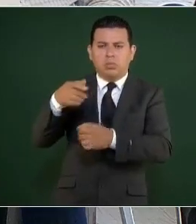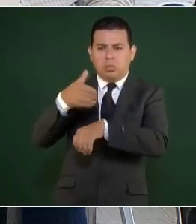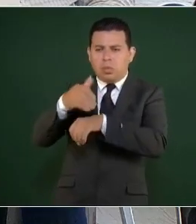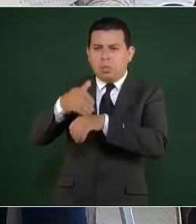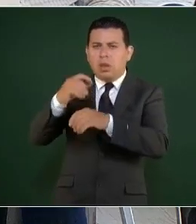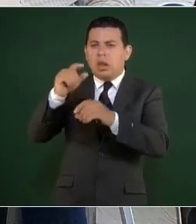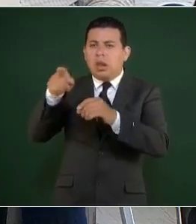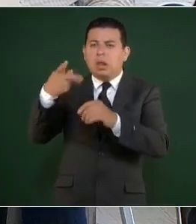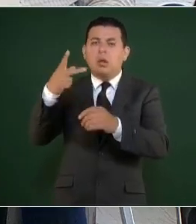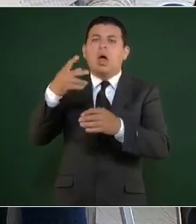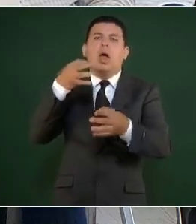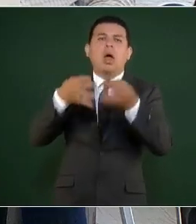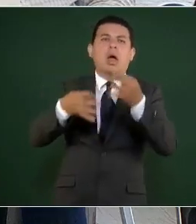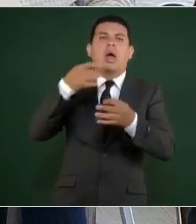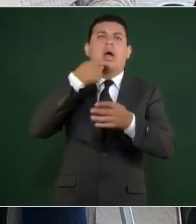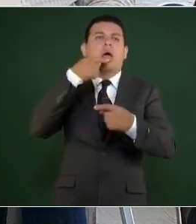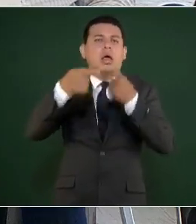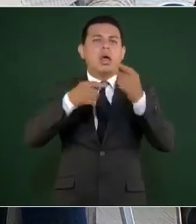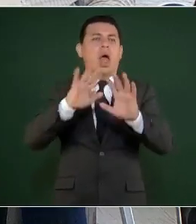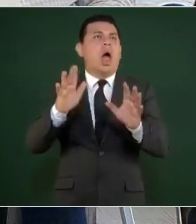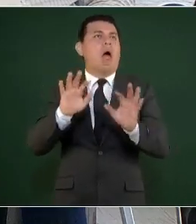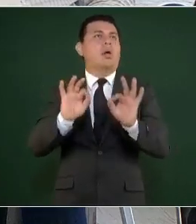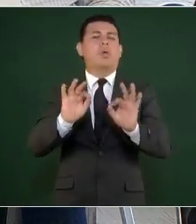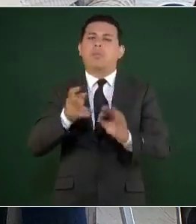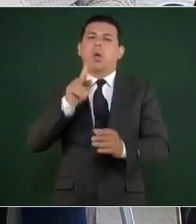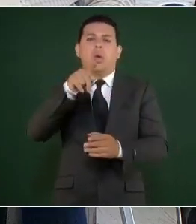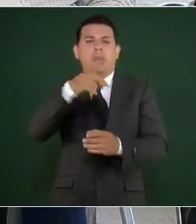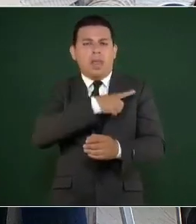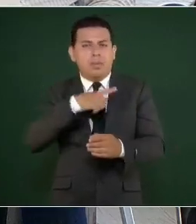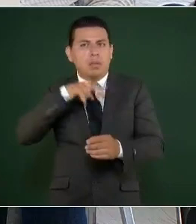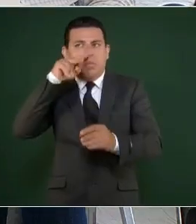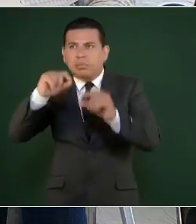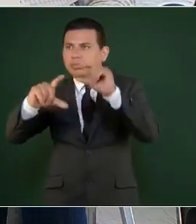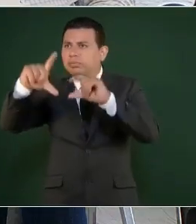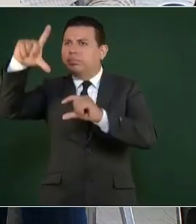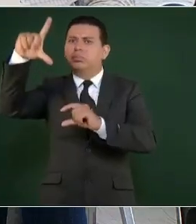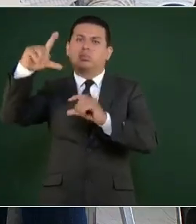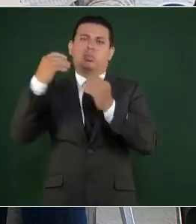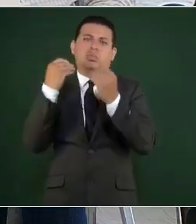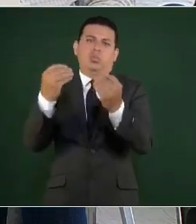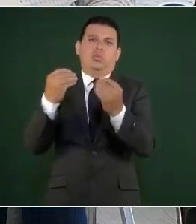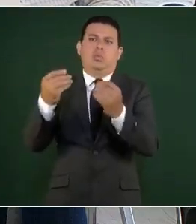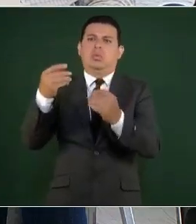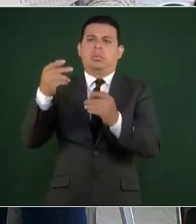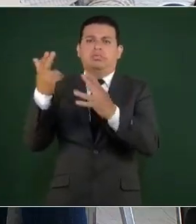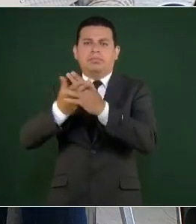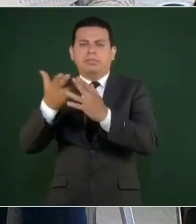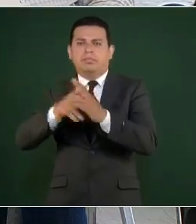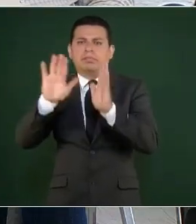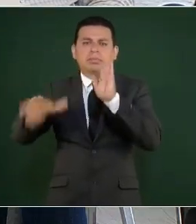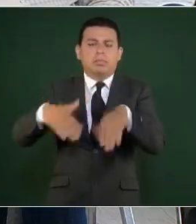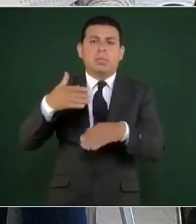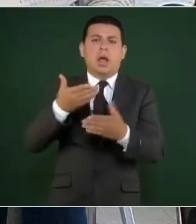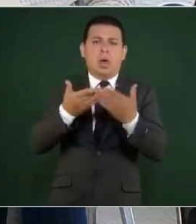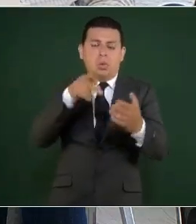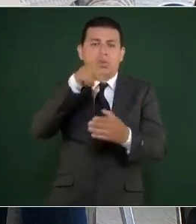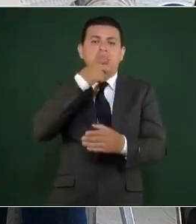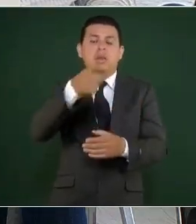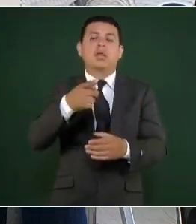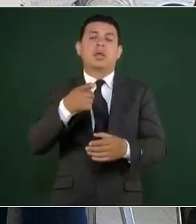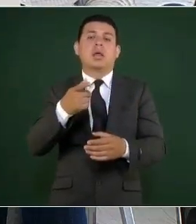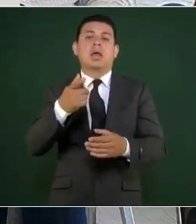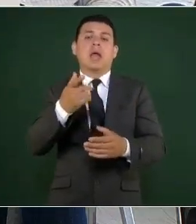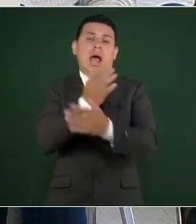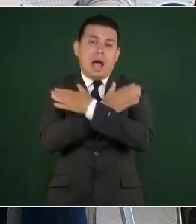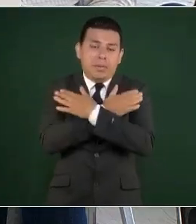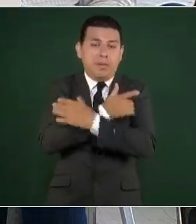presidente. ¿Cree usted que su política de abrazos, no balazos, no rindió los frutos esperados y con ello faltó al compromiso